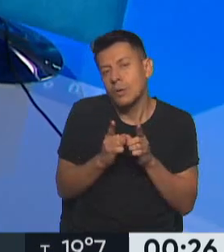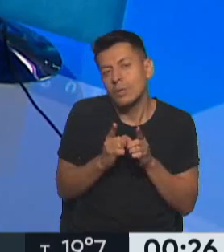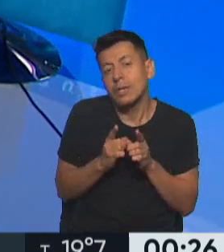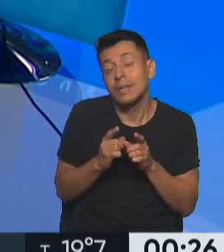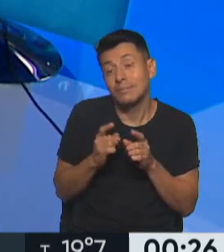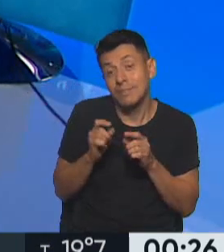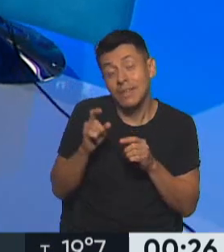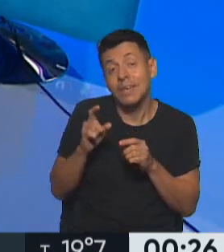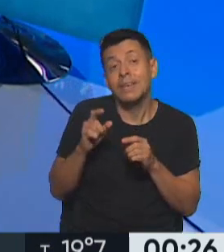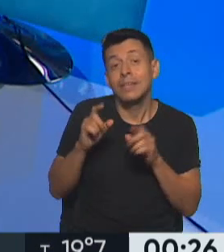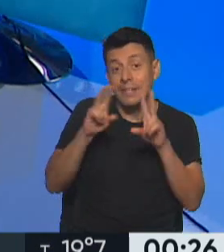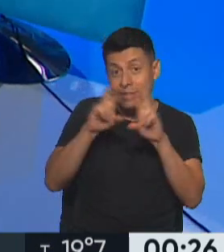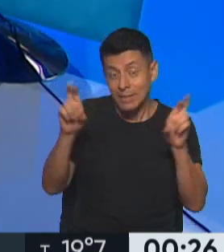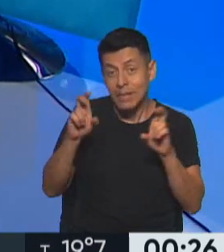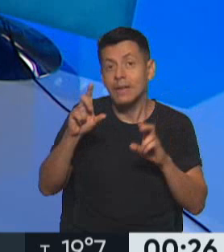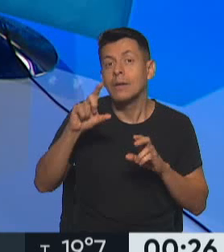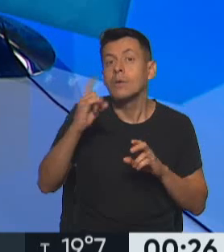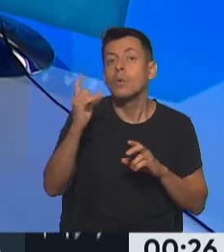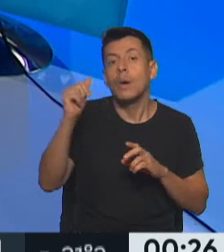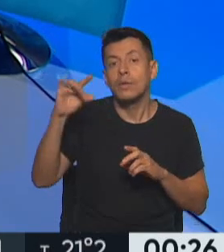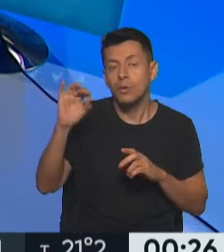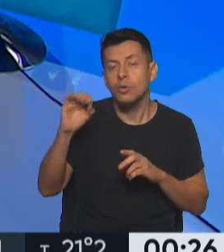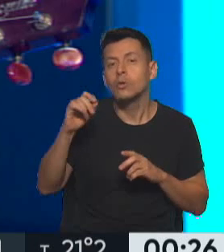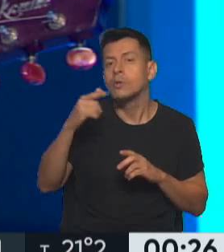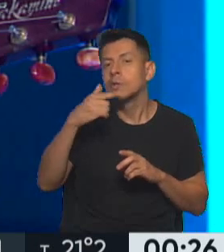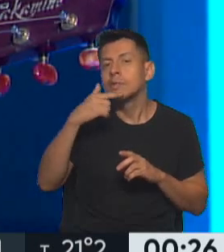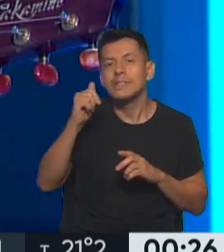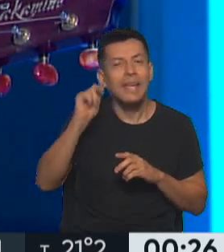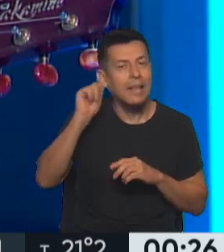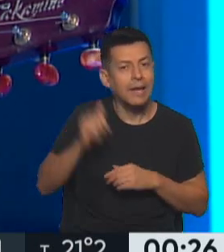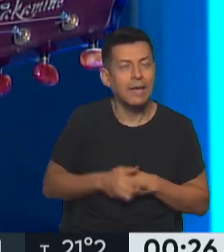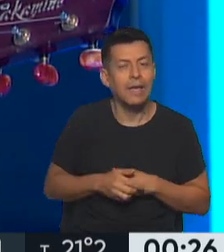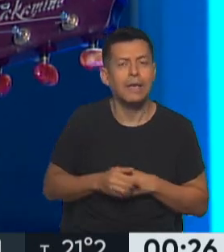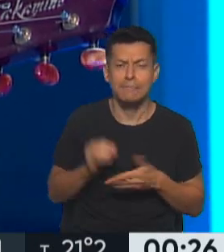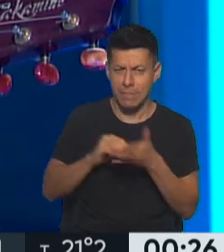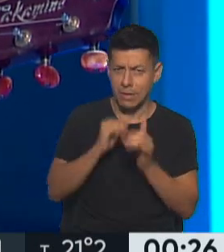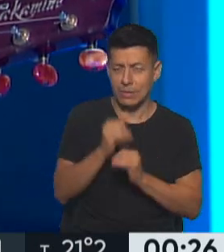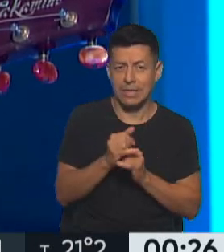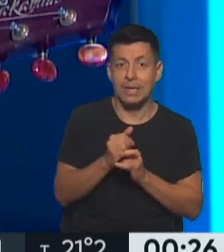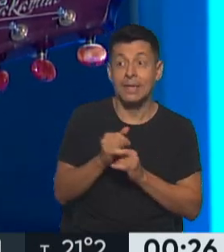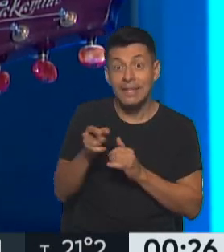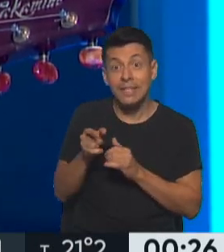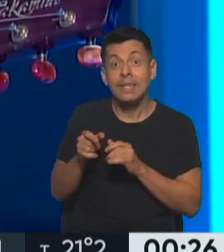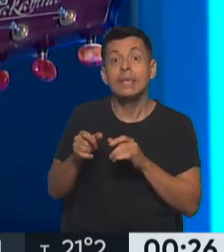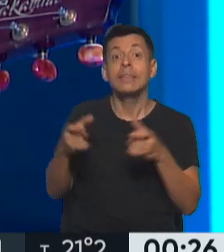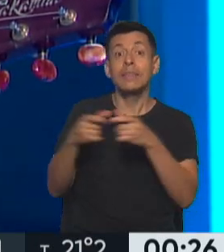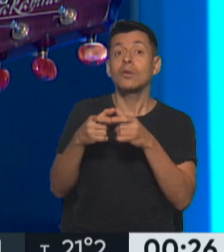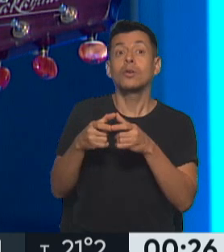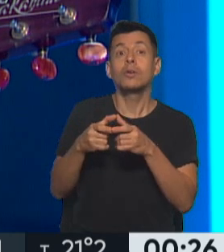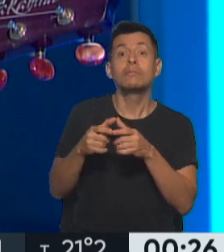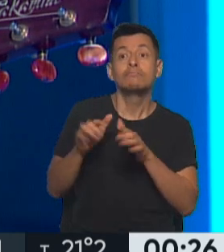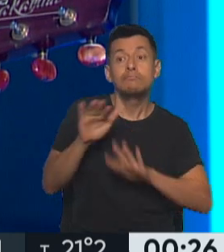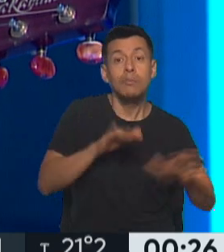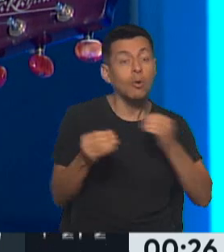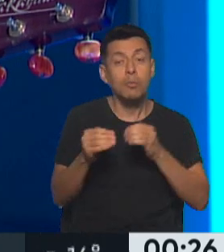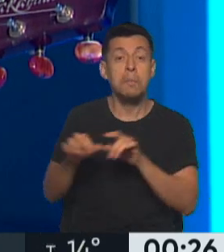Que en realidad, yo todo este disco, ahora voy a contar un poquito más. Dale. Fue compuesto en piano. Yo nunca hice un disco en el piano, digamos. O sea,